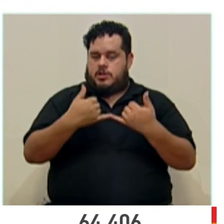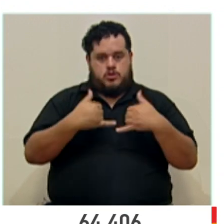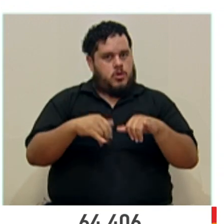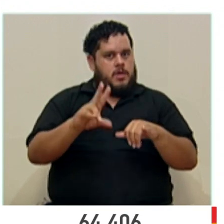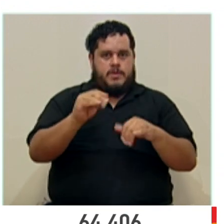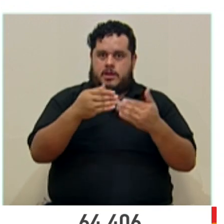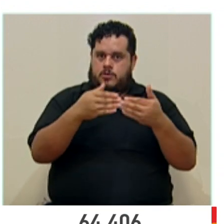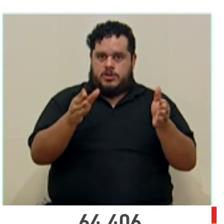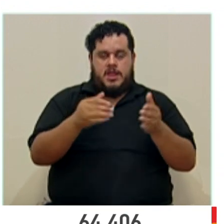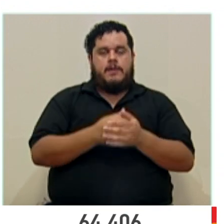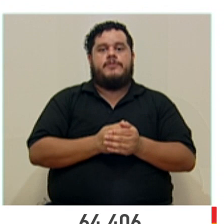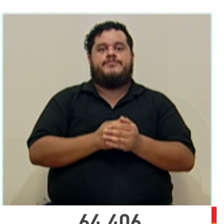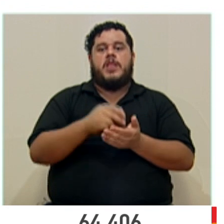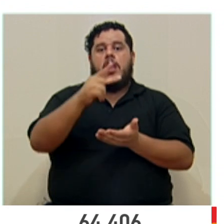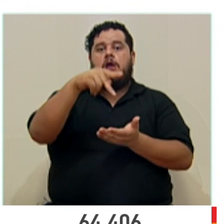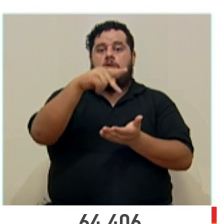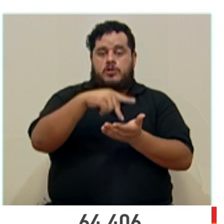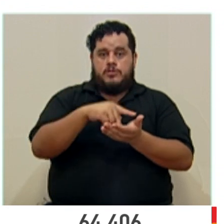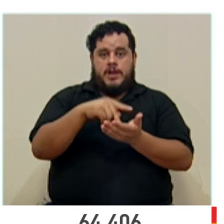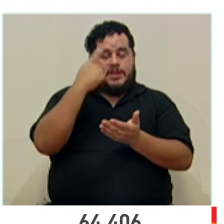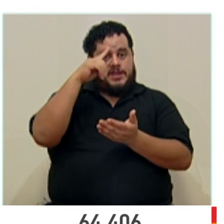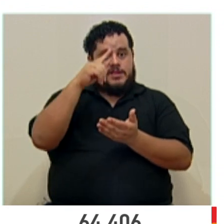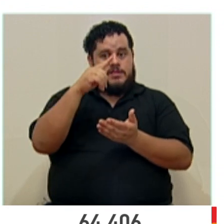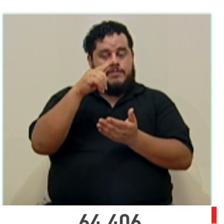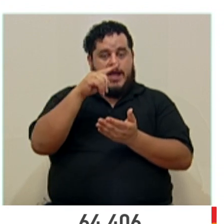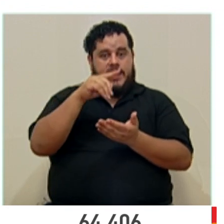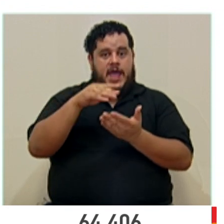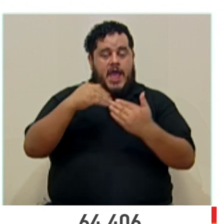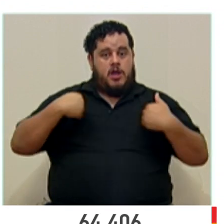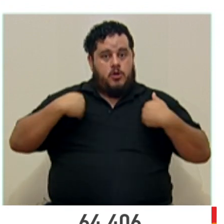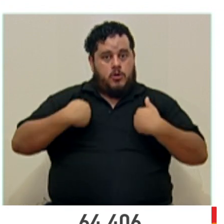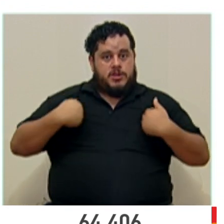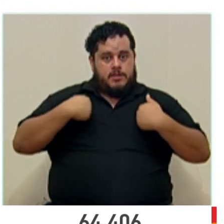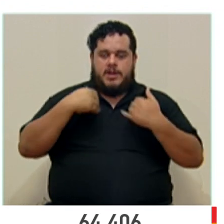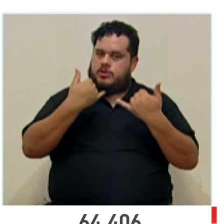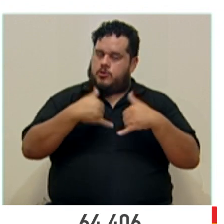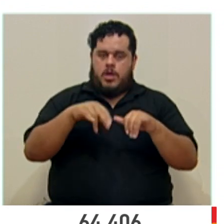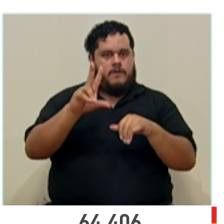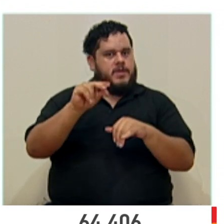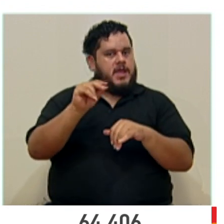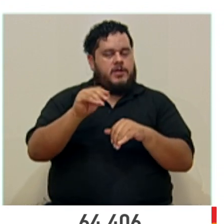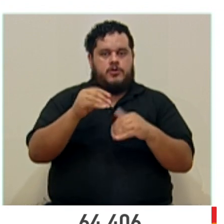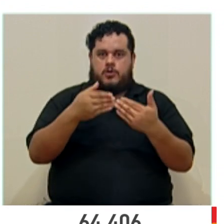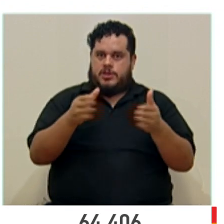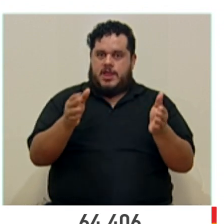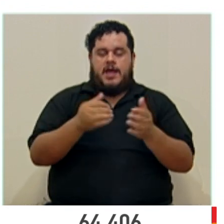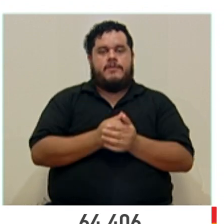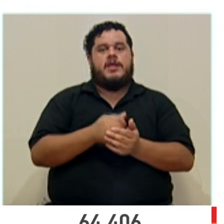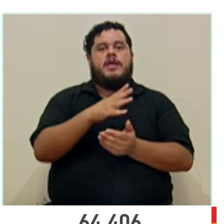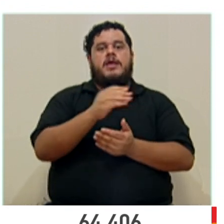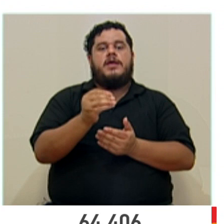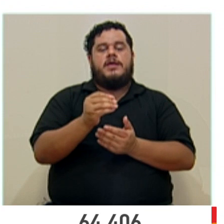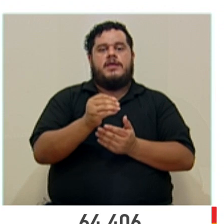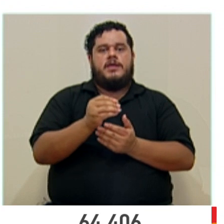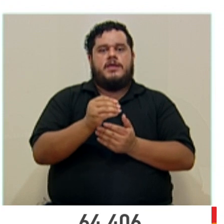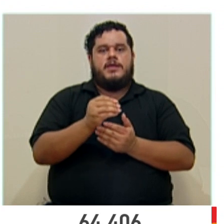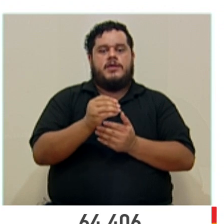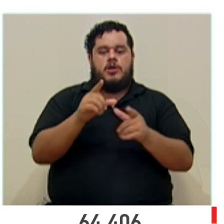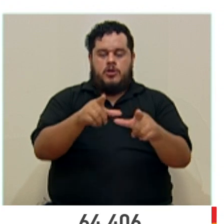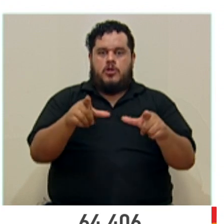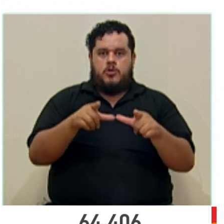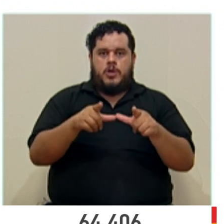se abren, los parques para mascotas tampoco se abren aún, y los